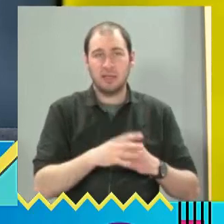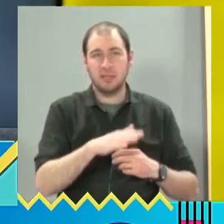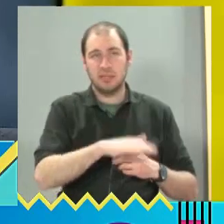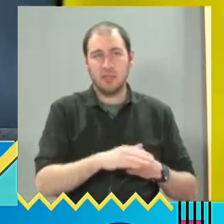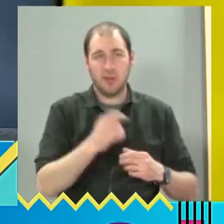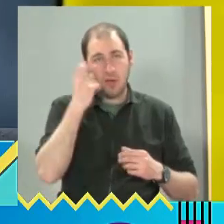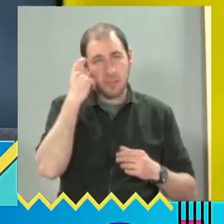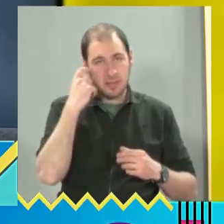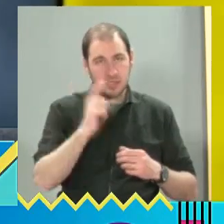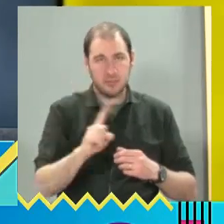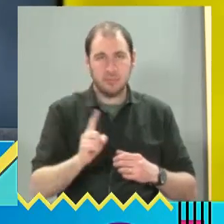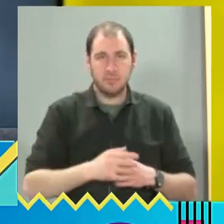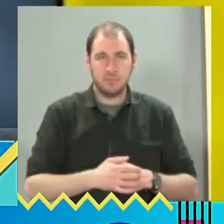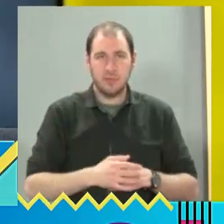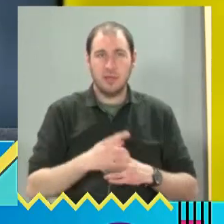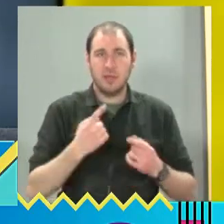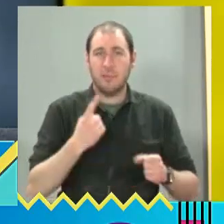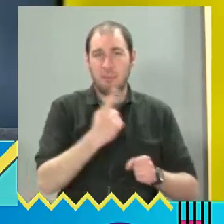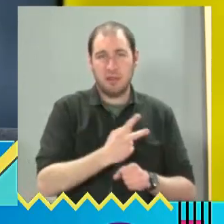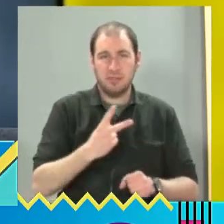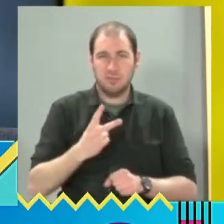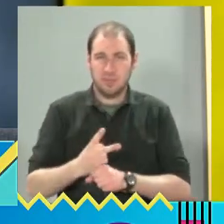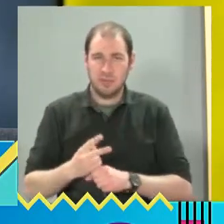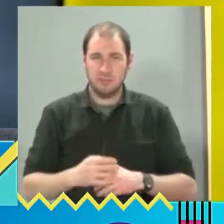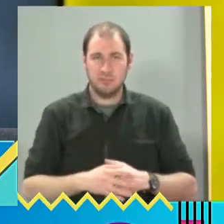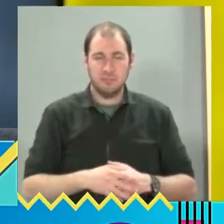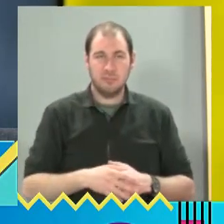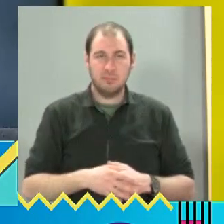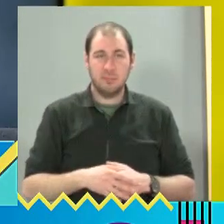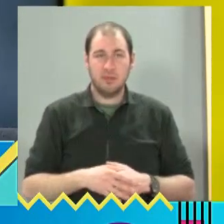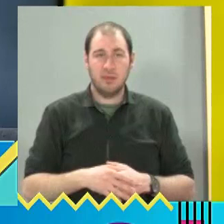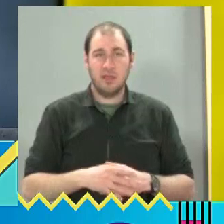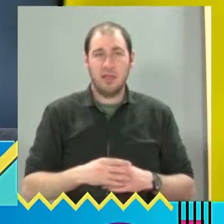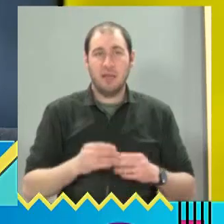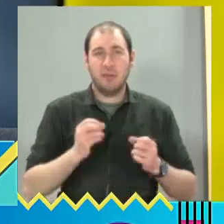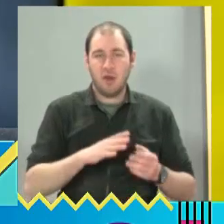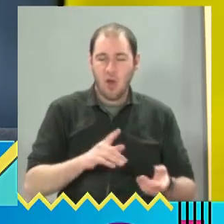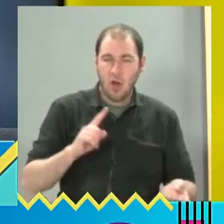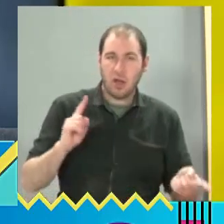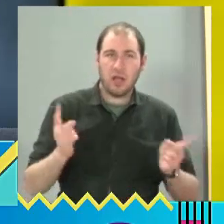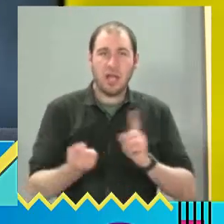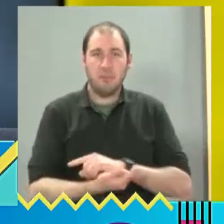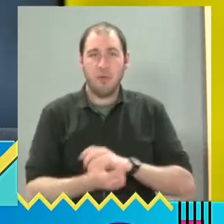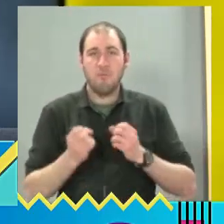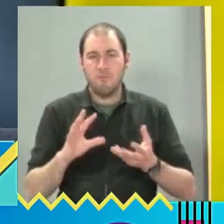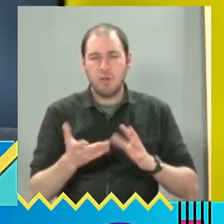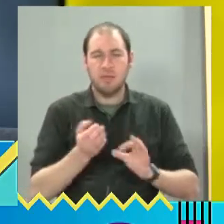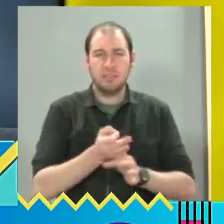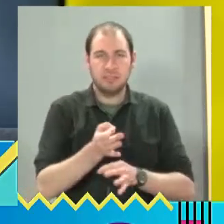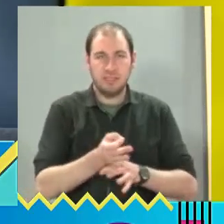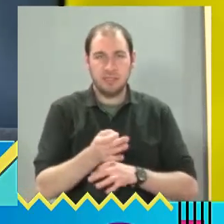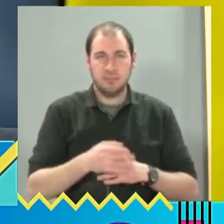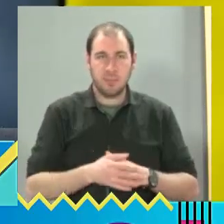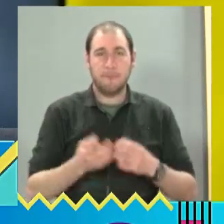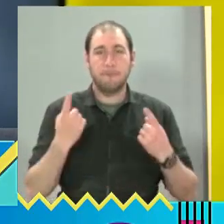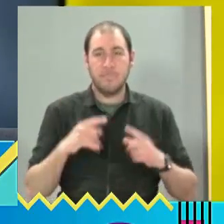chico no aprenda. Te hablo primaria y secundaria. Por empezar hay que reordenar la manera en que se enseña.